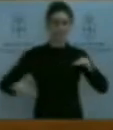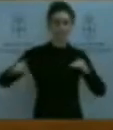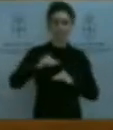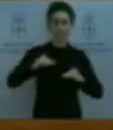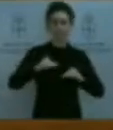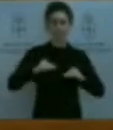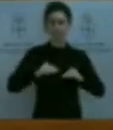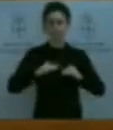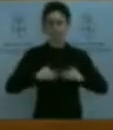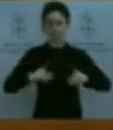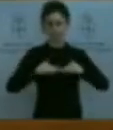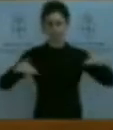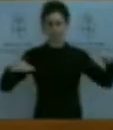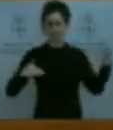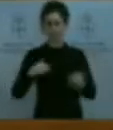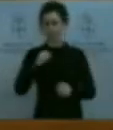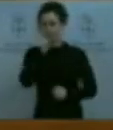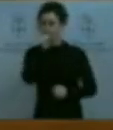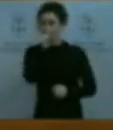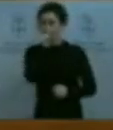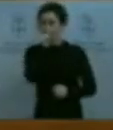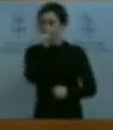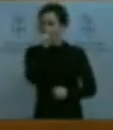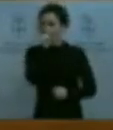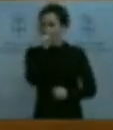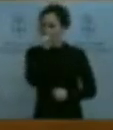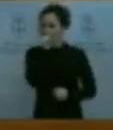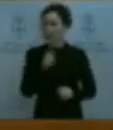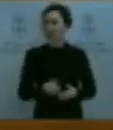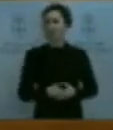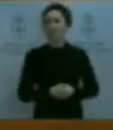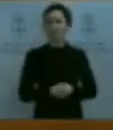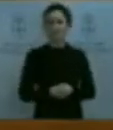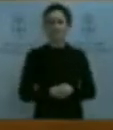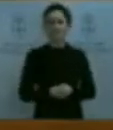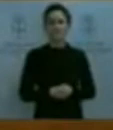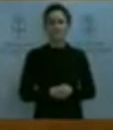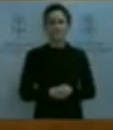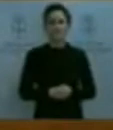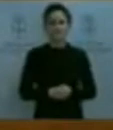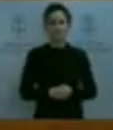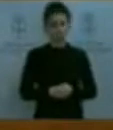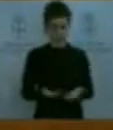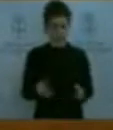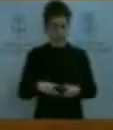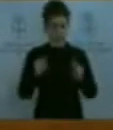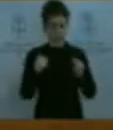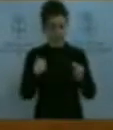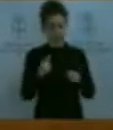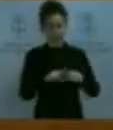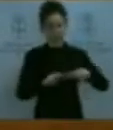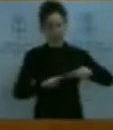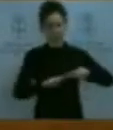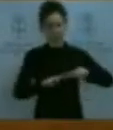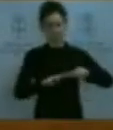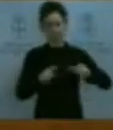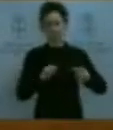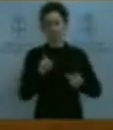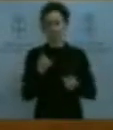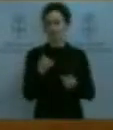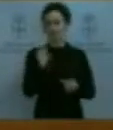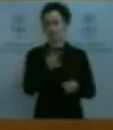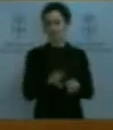cuanto menos extraño dos cuestiones muy concretas, y con esto finalizo, señor presidente. En primer lugar, ¿por qué las comunidades autónomas que peor resultados sacan en los